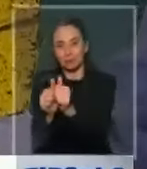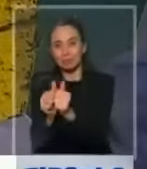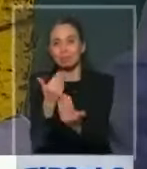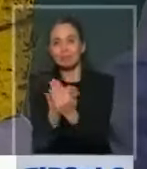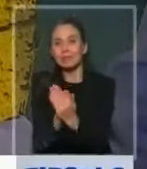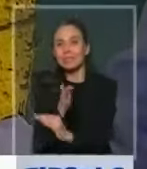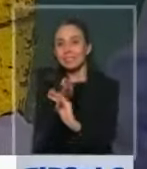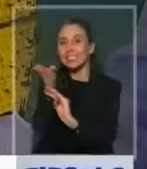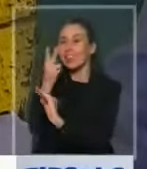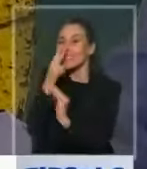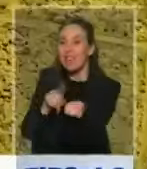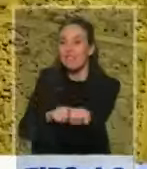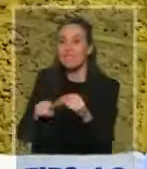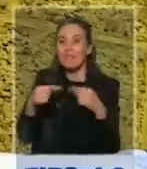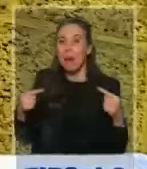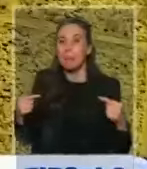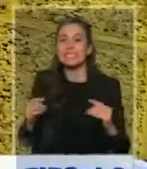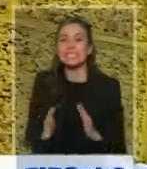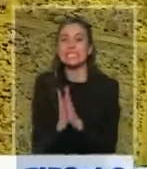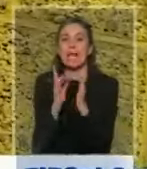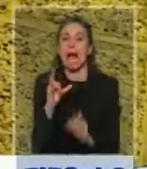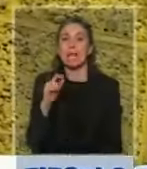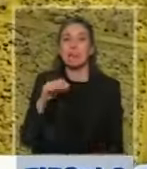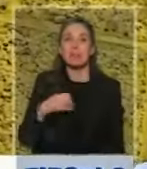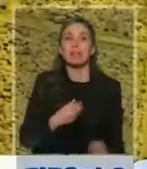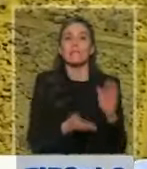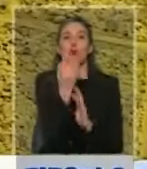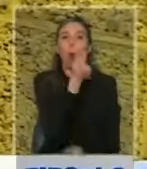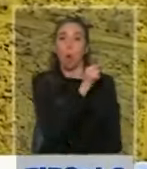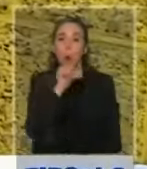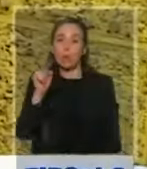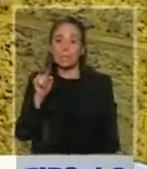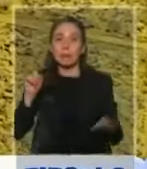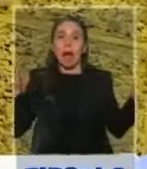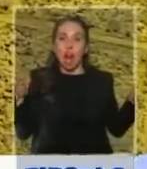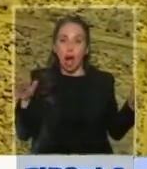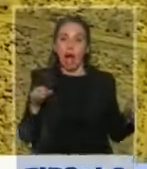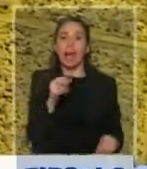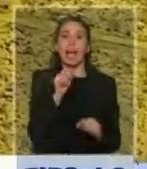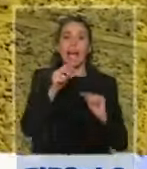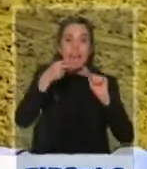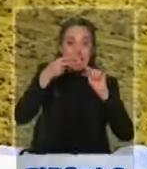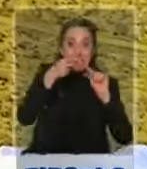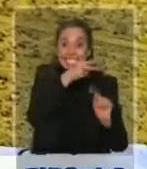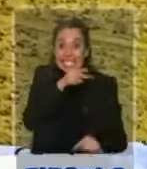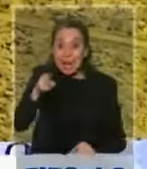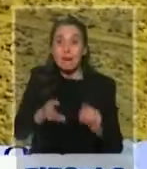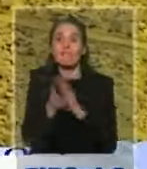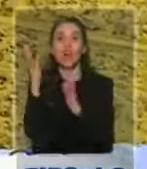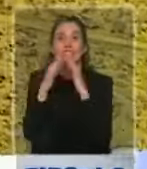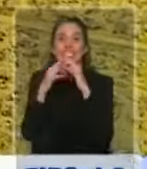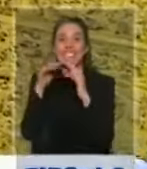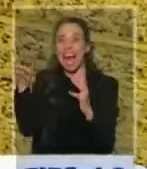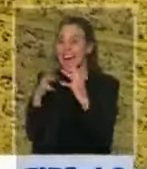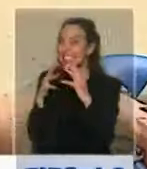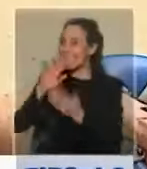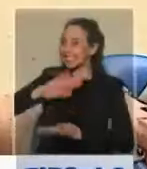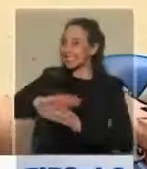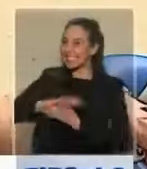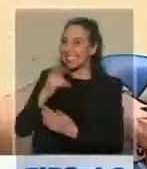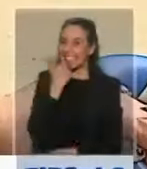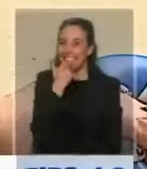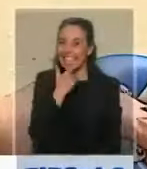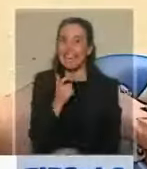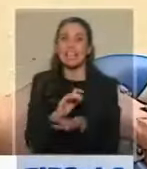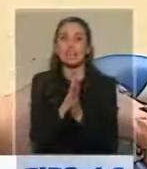a algunos parientes allá a San Clemente. Me voy una semana a Los Ángeles y otra semana a Chillán. Así que en Chillán se va a estar la fiesta. Tengo